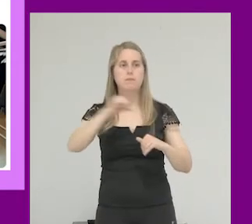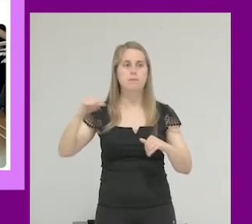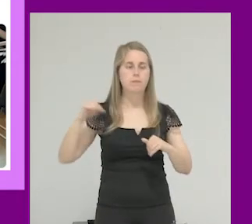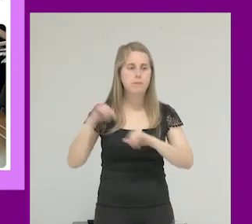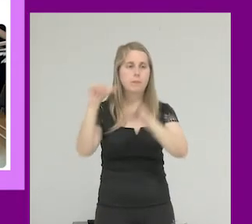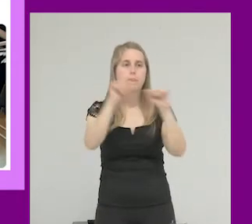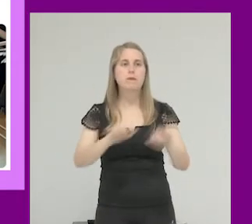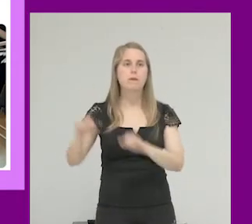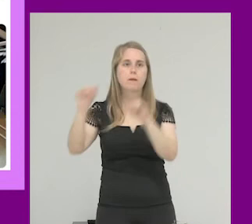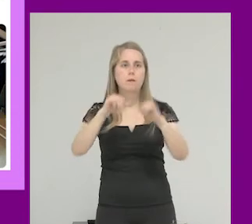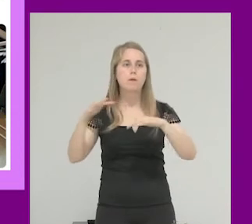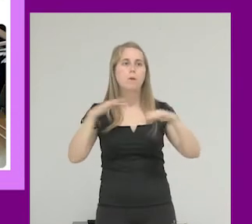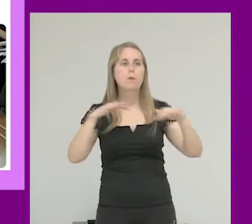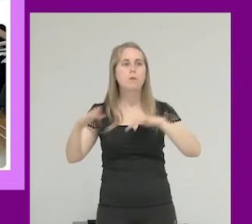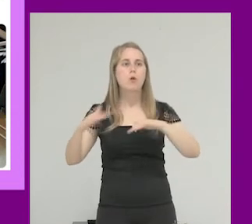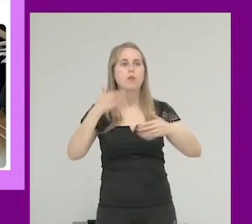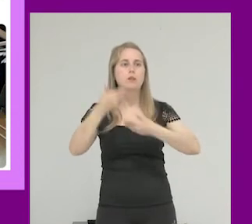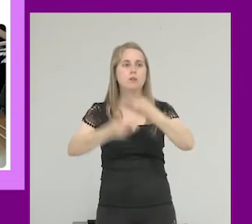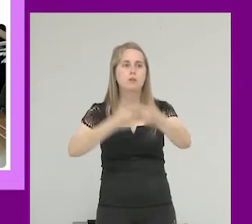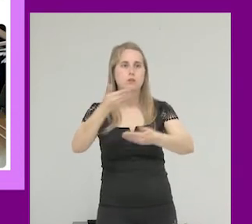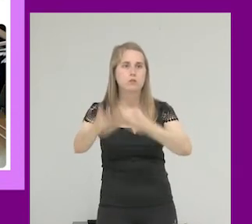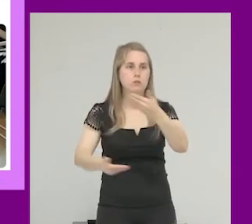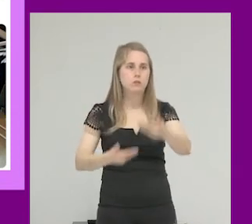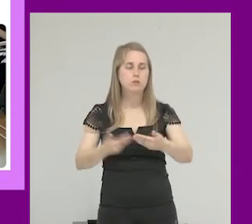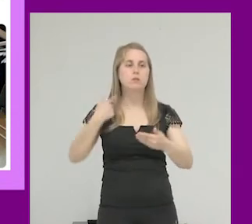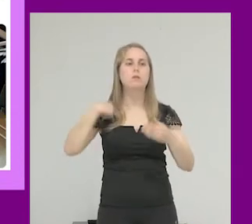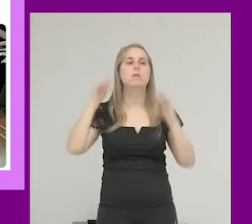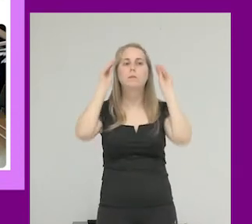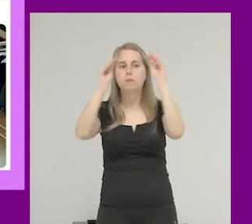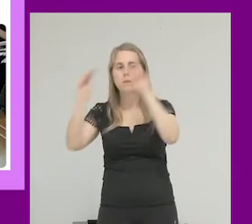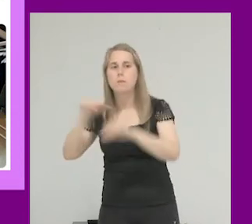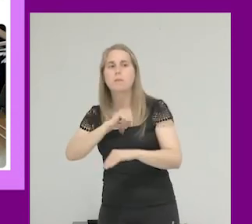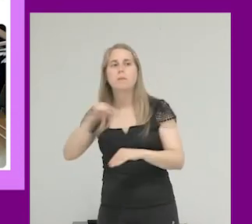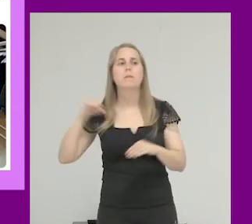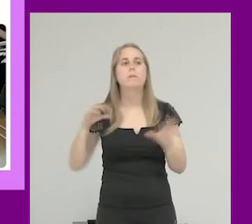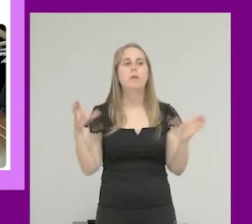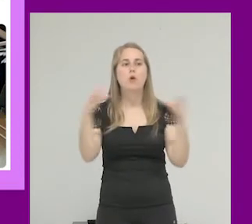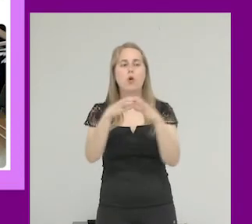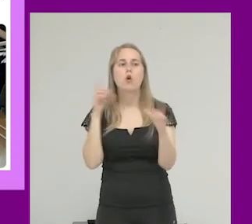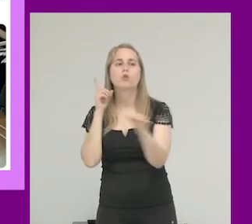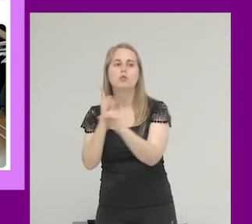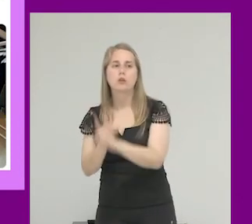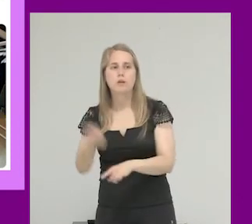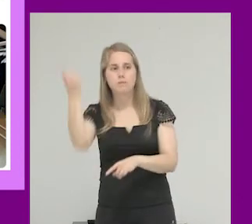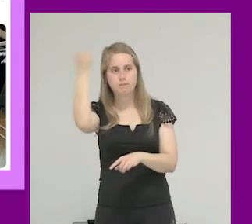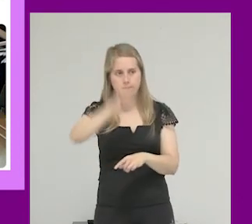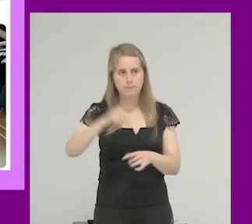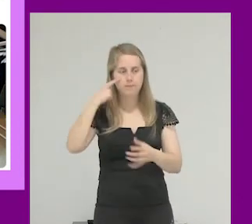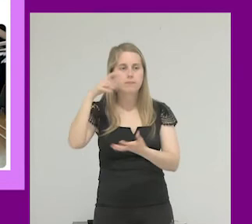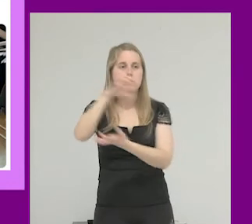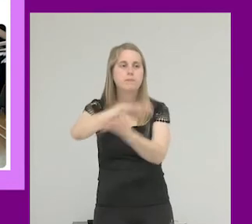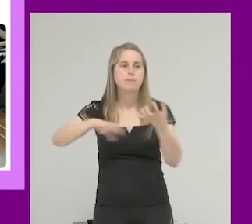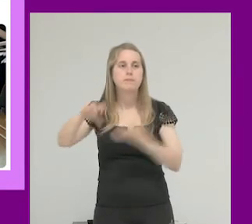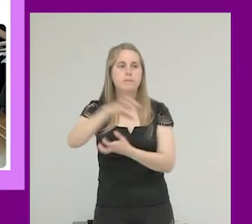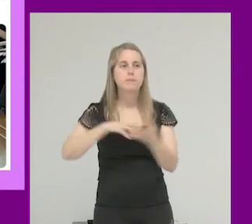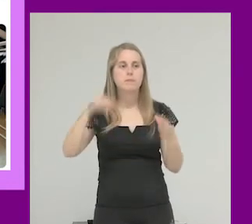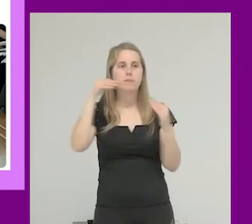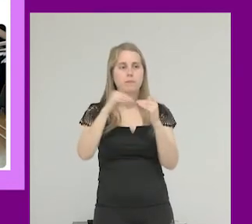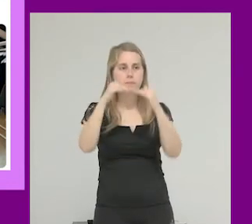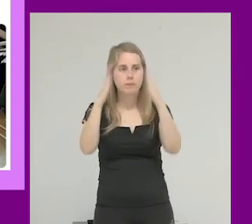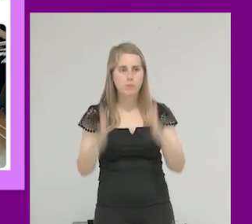procesos grupales de empoderamiento personal y colectivo para hacer frente a la violencia machista que se establecen en la Casa de las